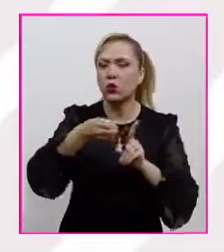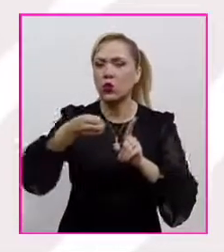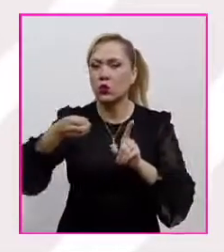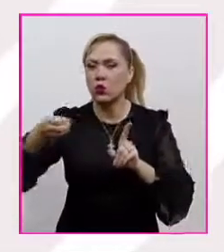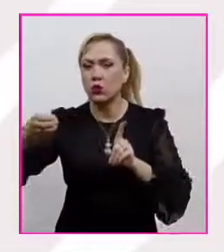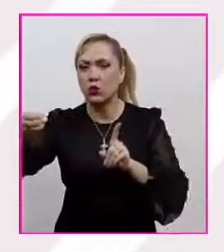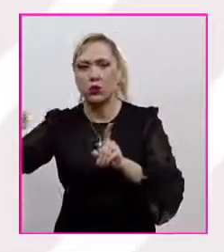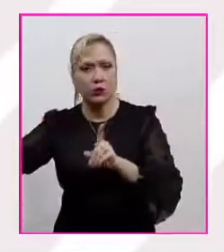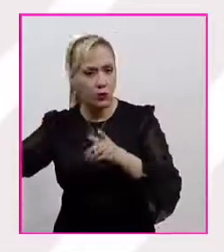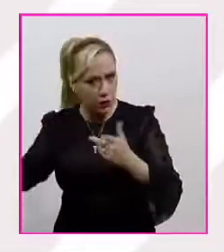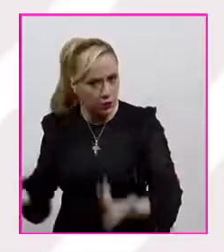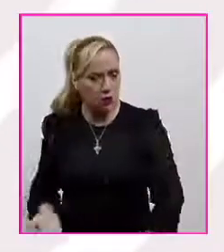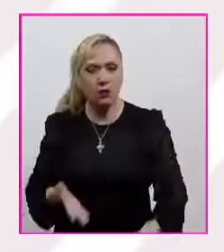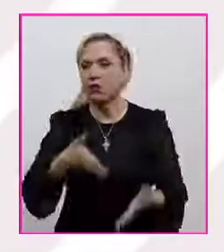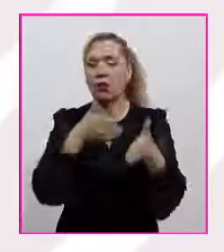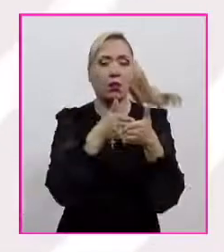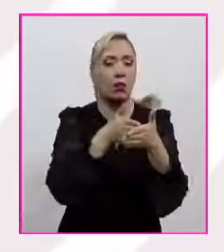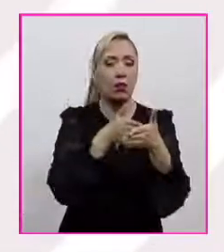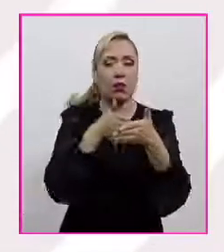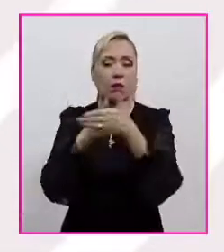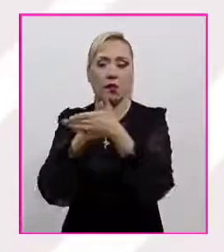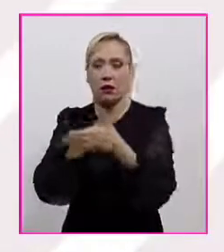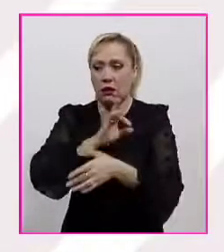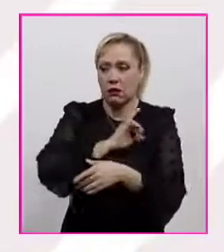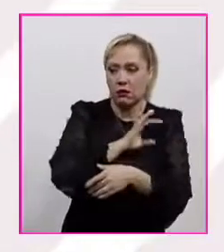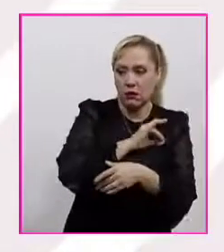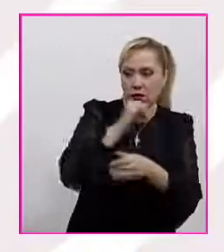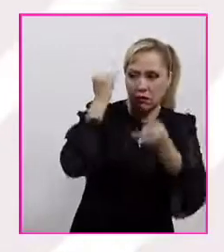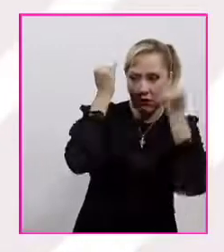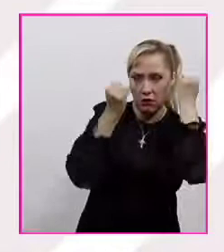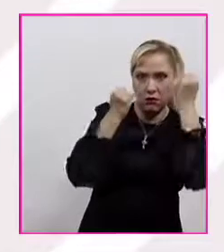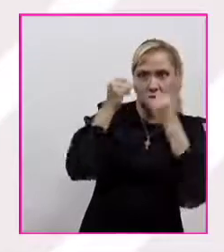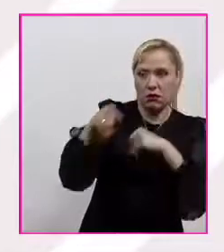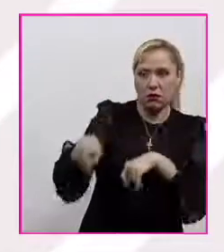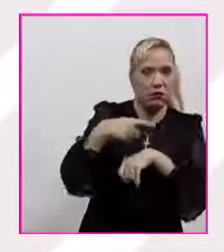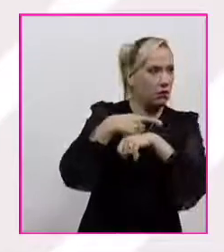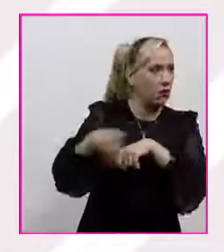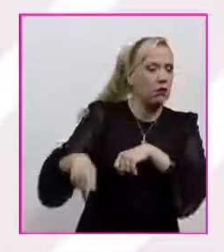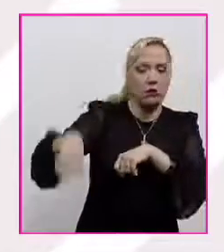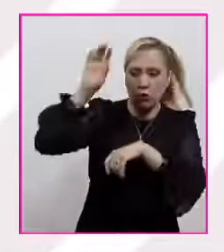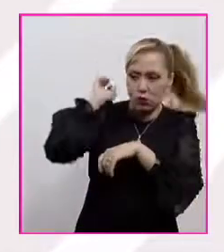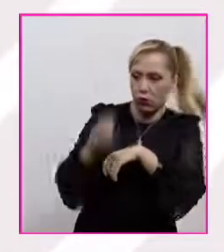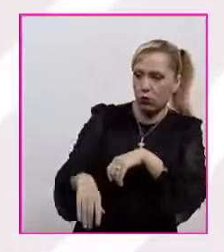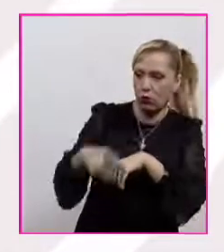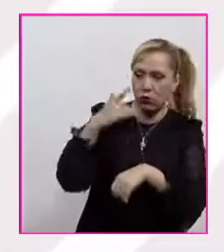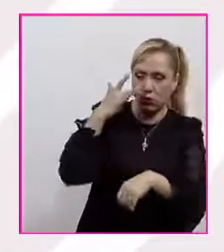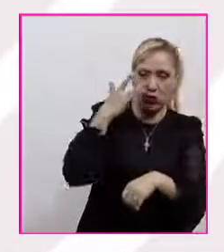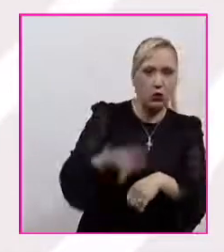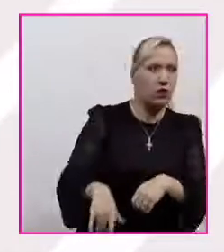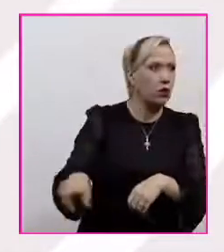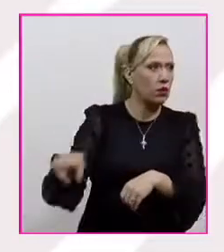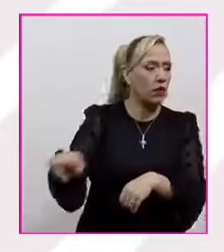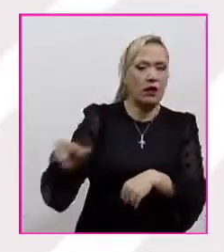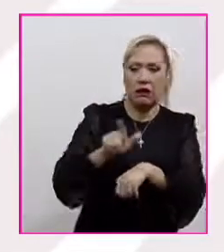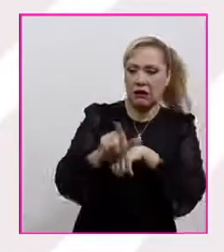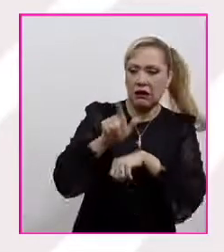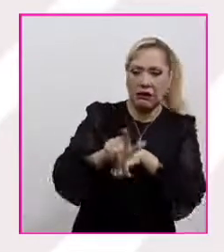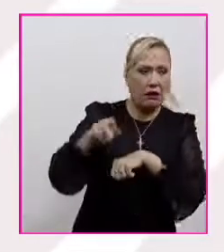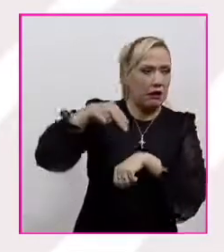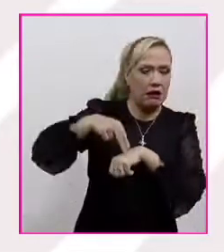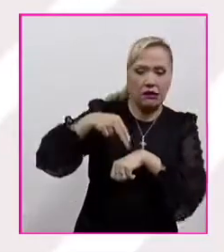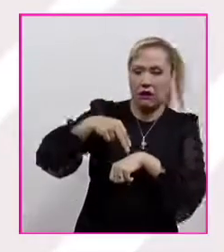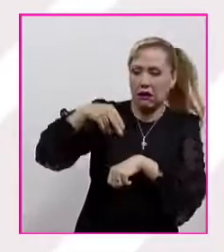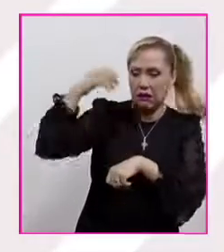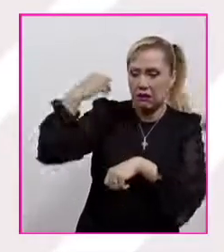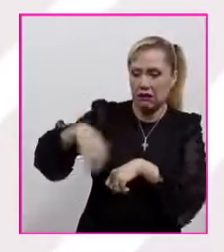se crean por estos miedos o estas preconcepciones que podemos tener hacia ciertas nacionalidades, ¿no?